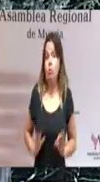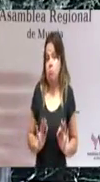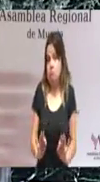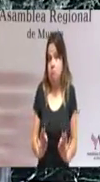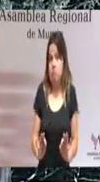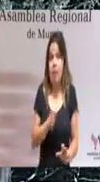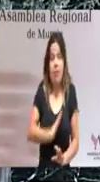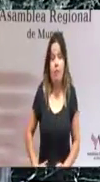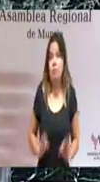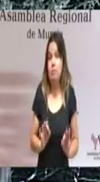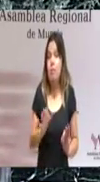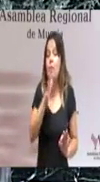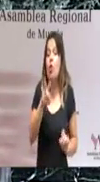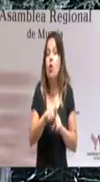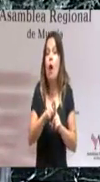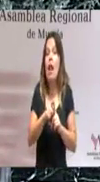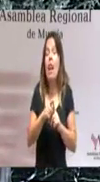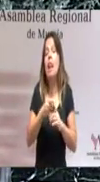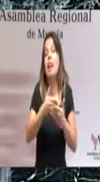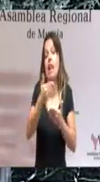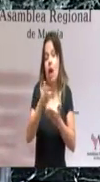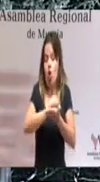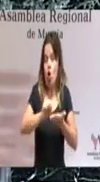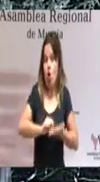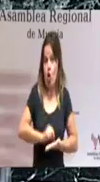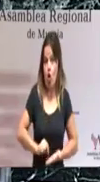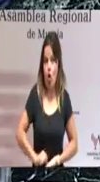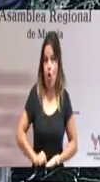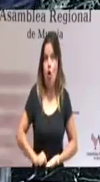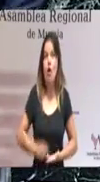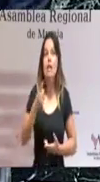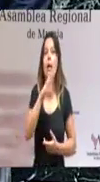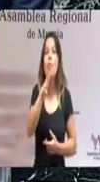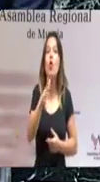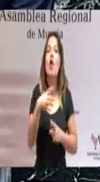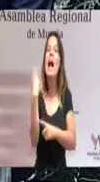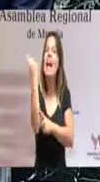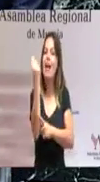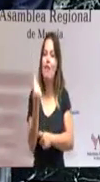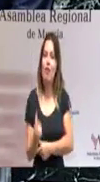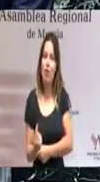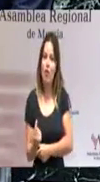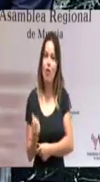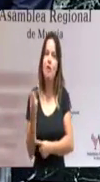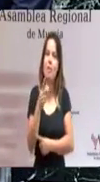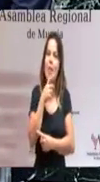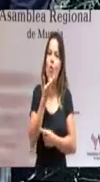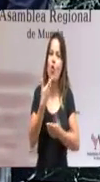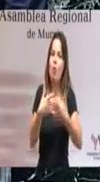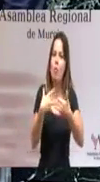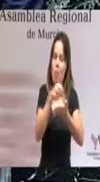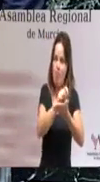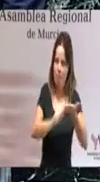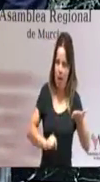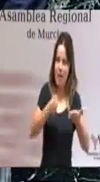ha quedado para el diario de sesiones, para los gráficos y los redactores,